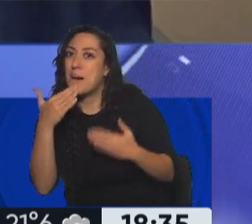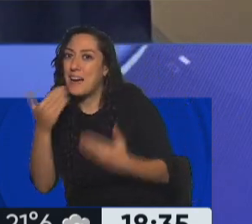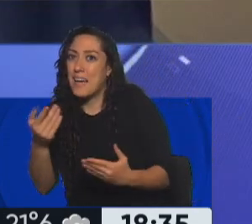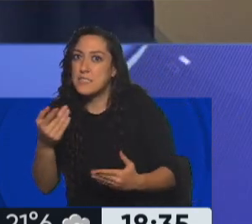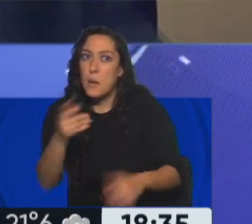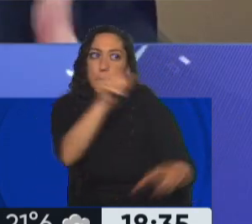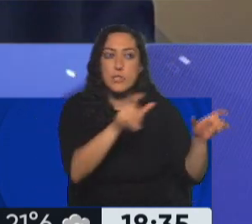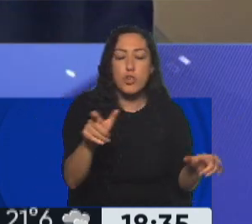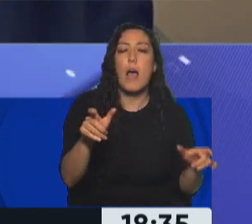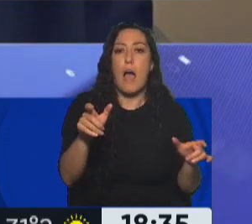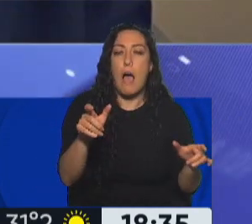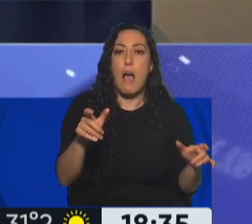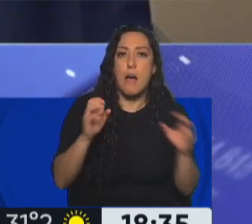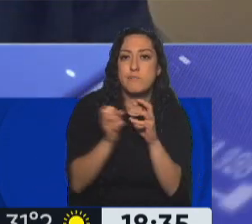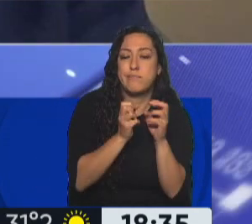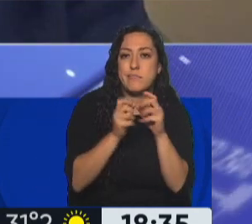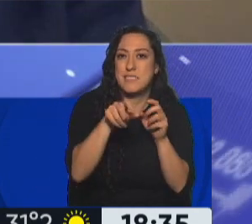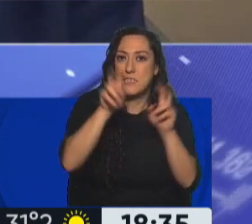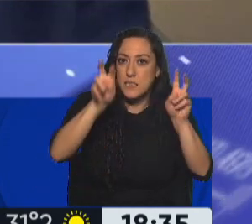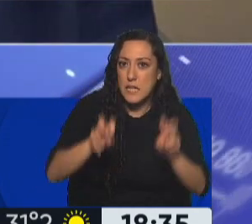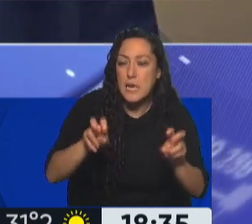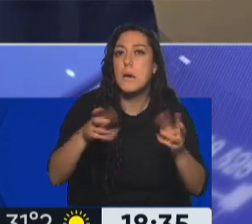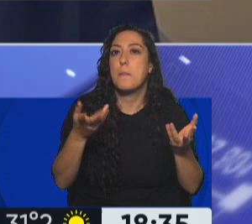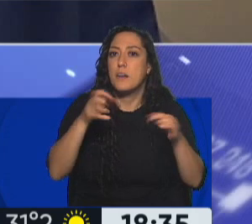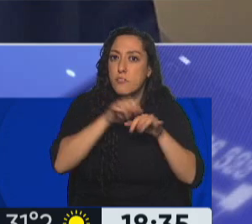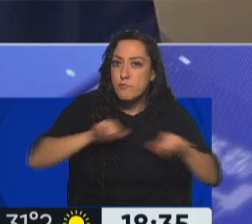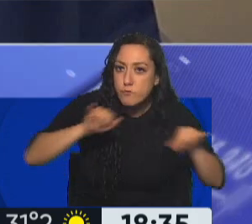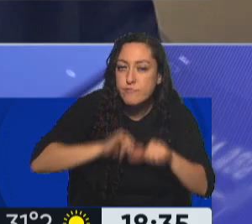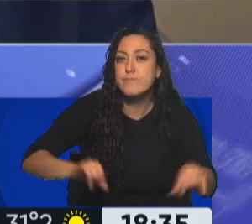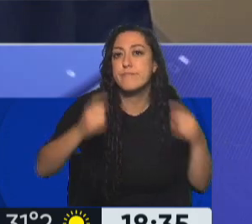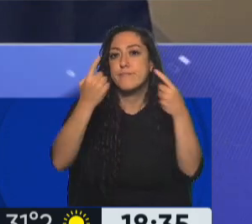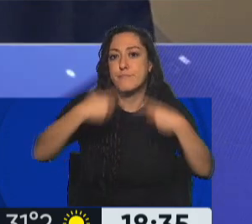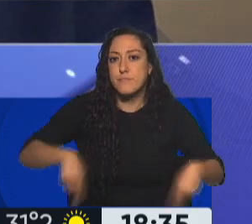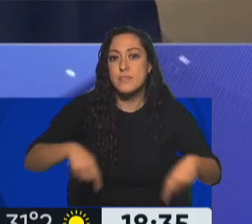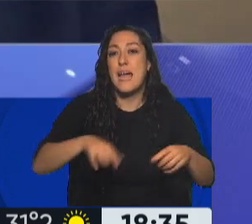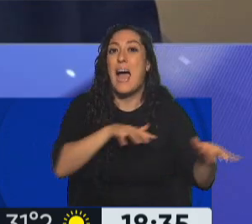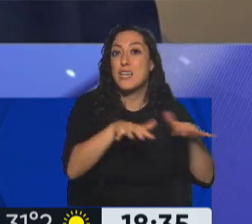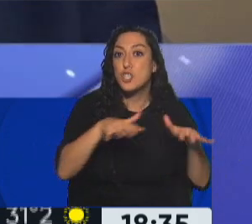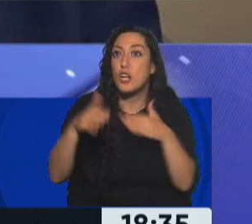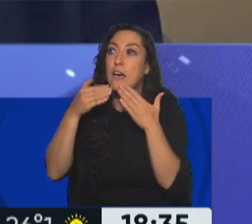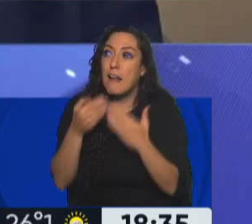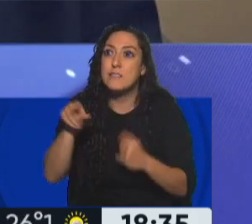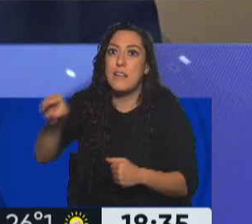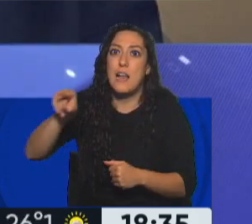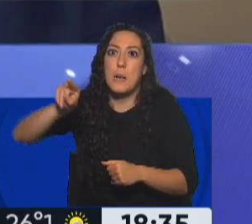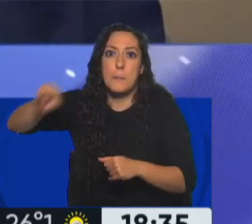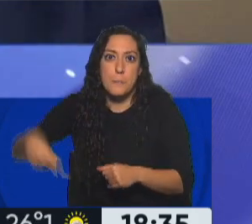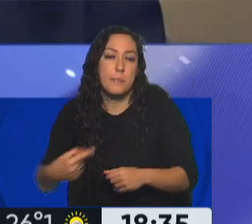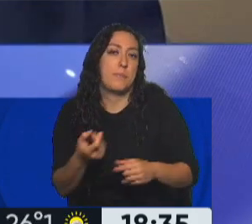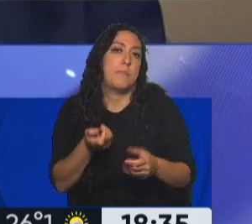lo comprendieran, y hubo muchísimas acciones en concreto a partir de lo que él hacía,